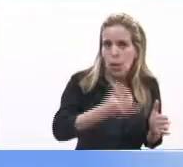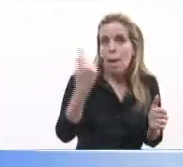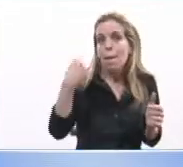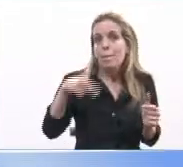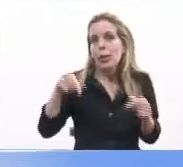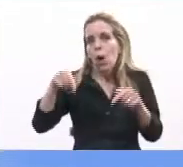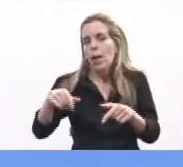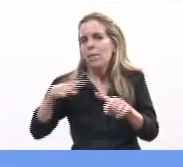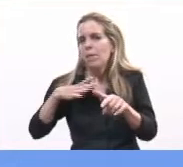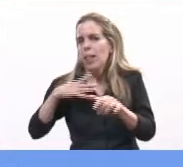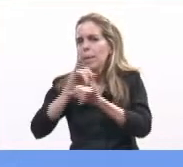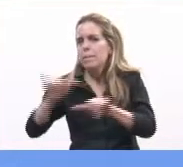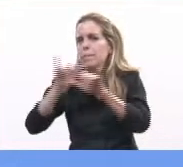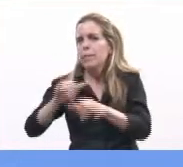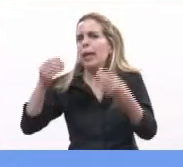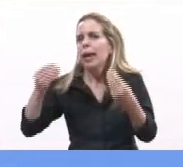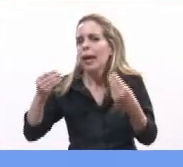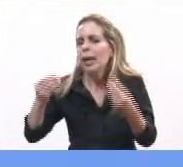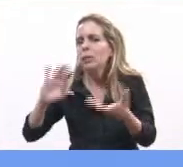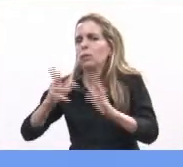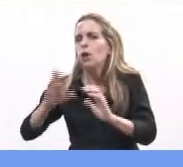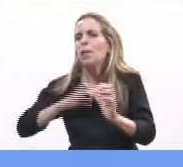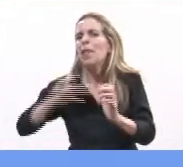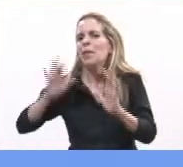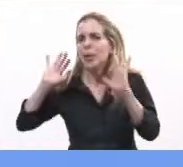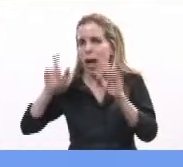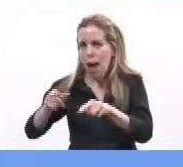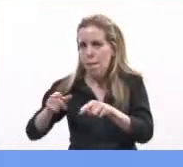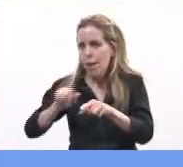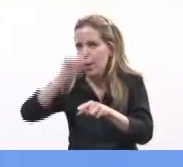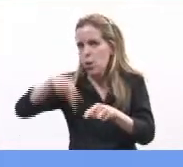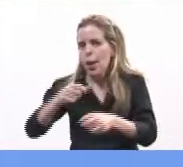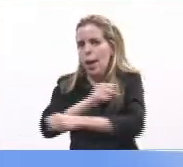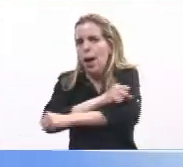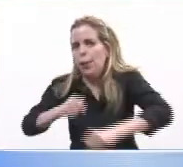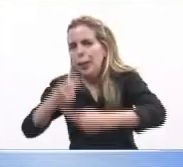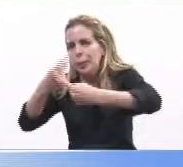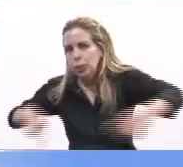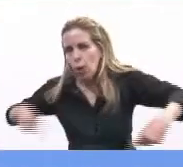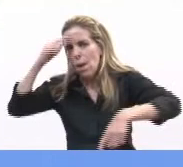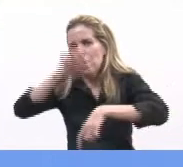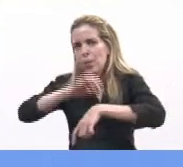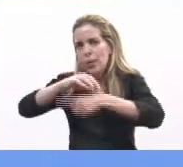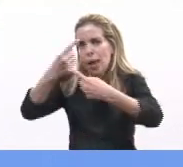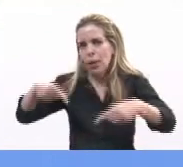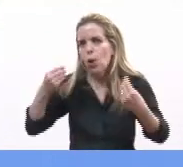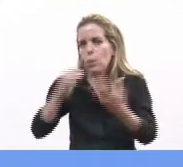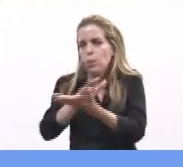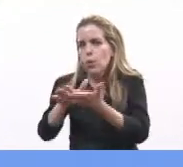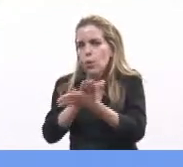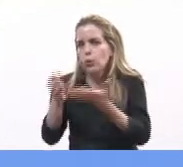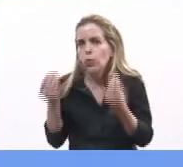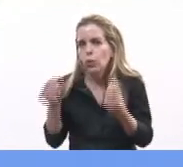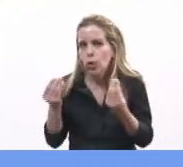profundizando lo que significa cómo evitamos o cómo resolvemos gran parte de los problemas que tenemos